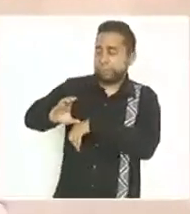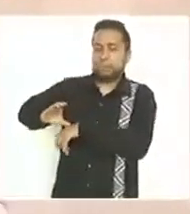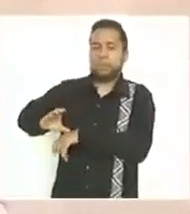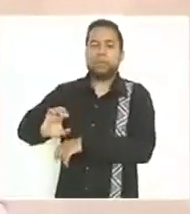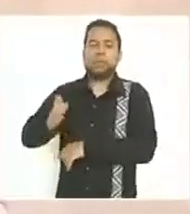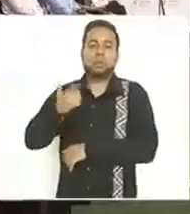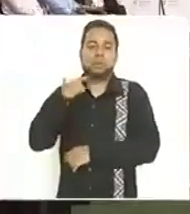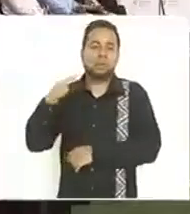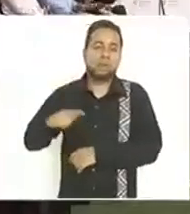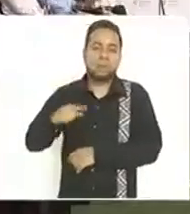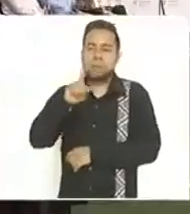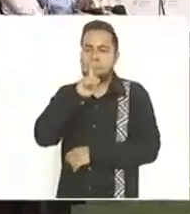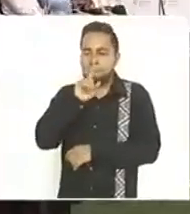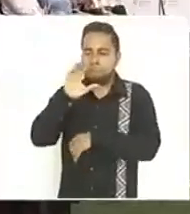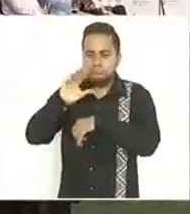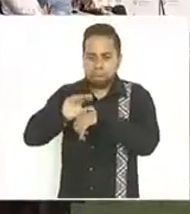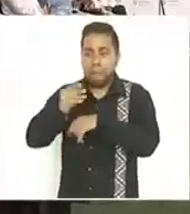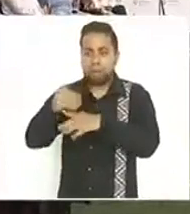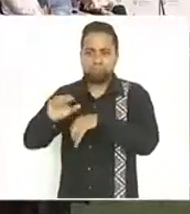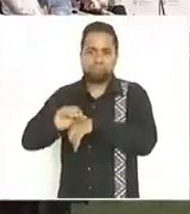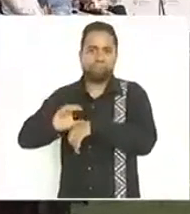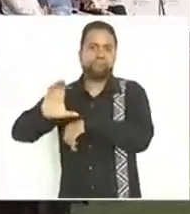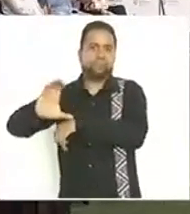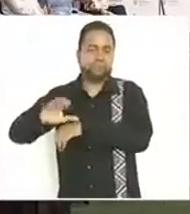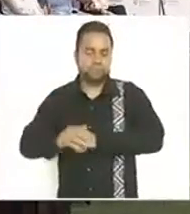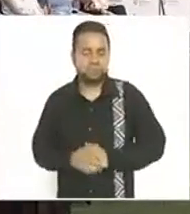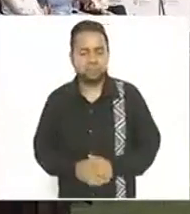gobierno anterior.